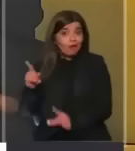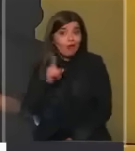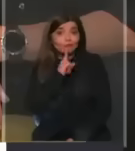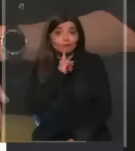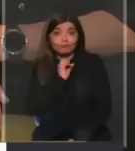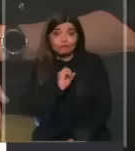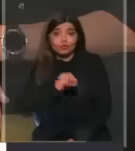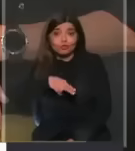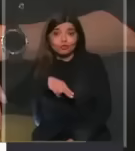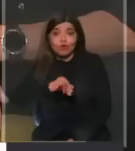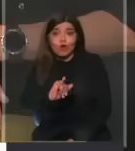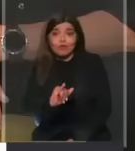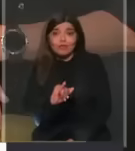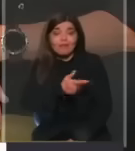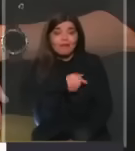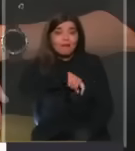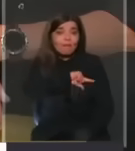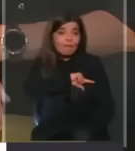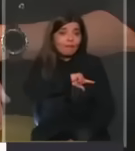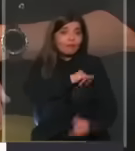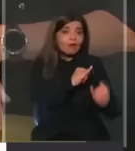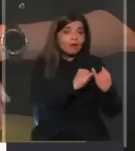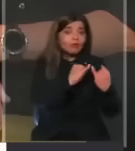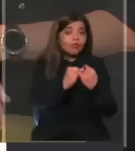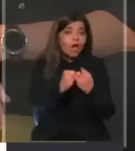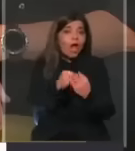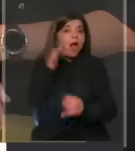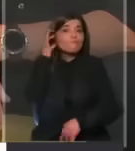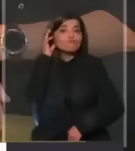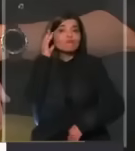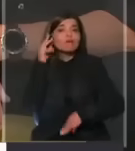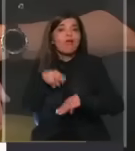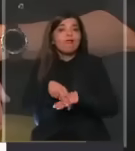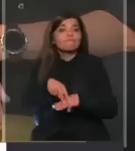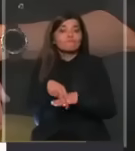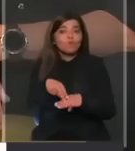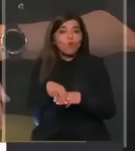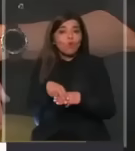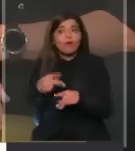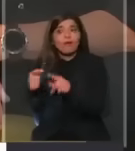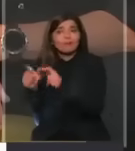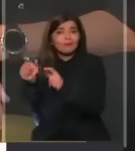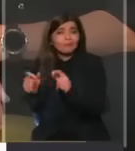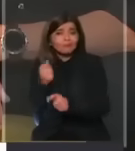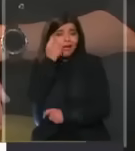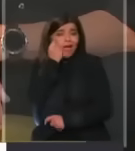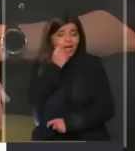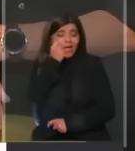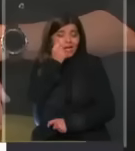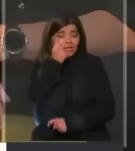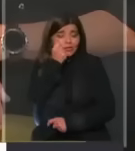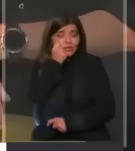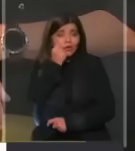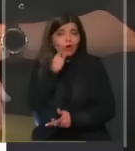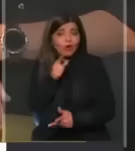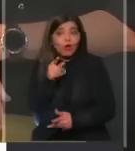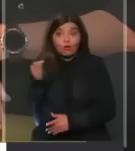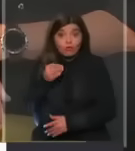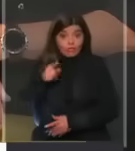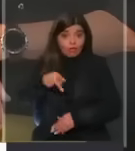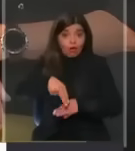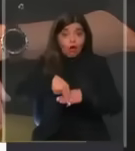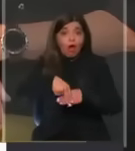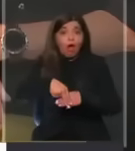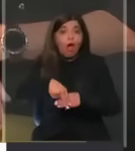España, sus amigos, su viuda y tanta gente que lo quería mucho. Como dijo su viuda hoy día en el discurso,